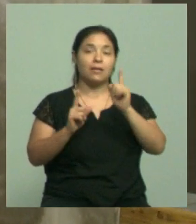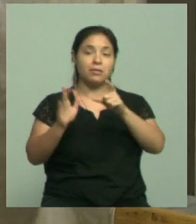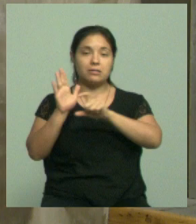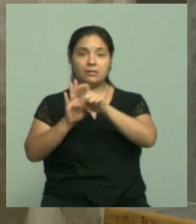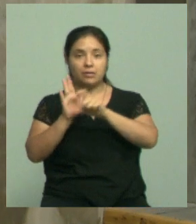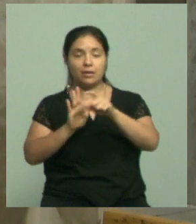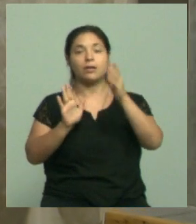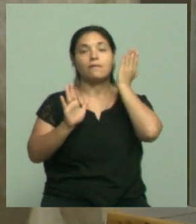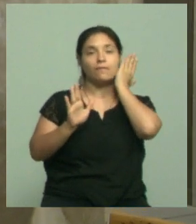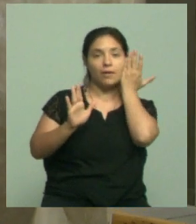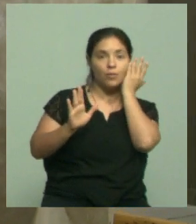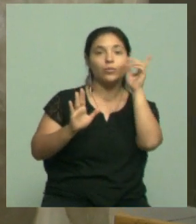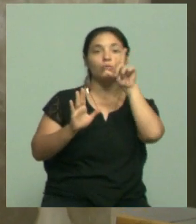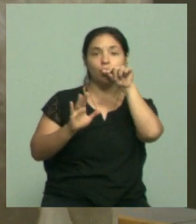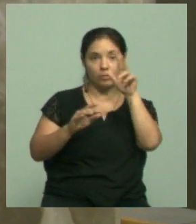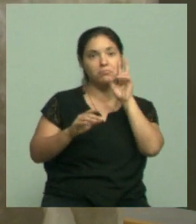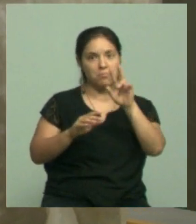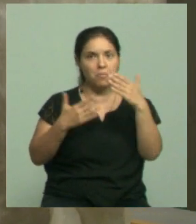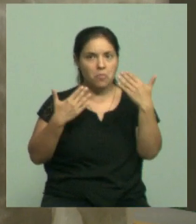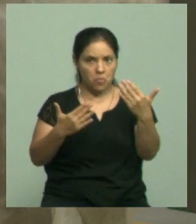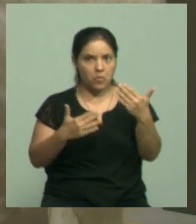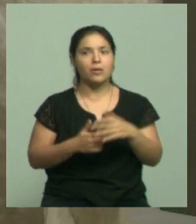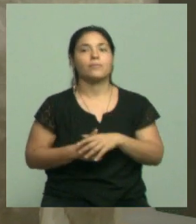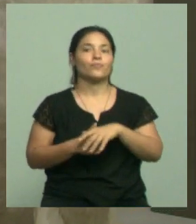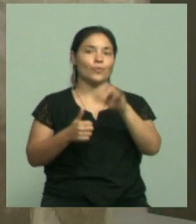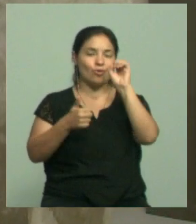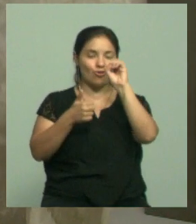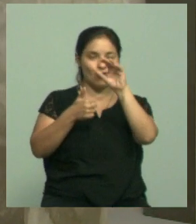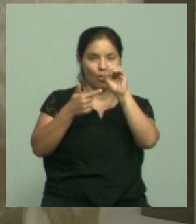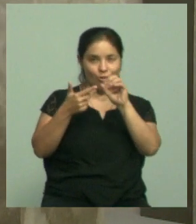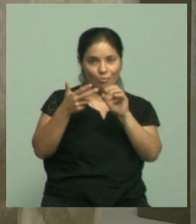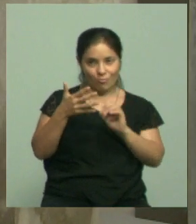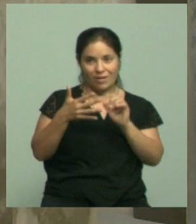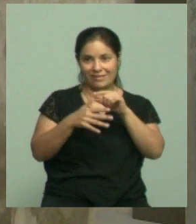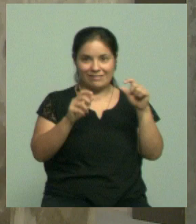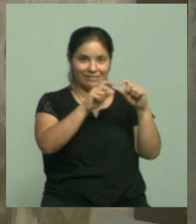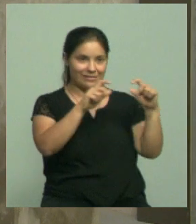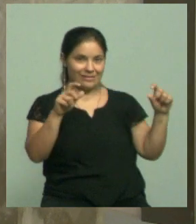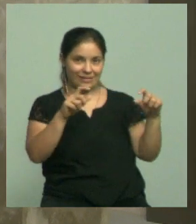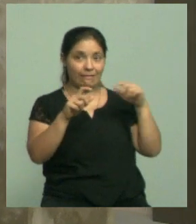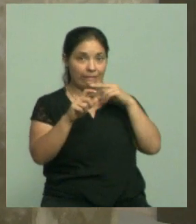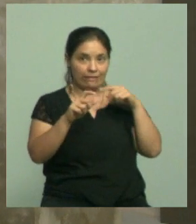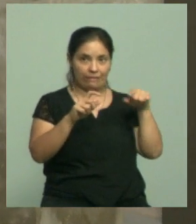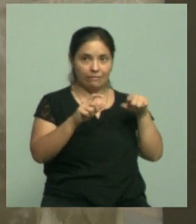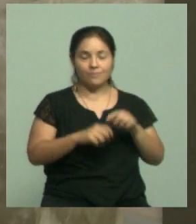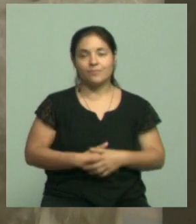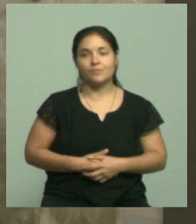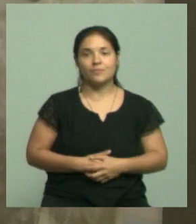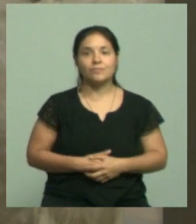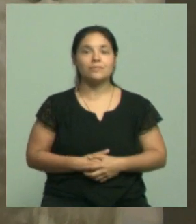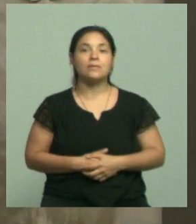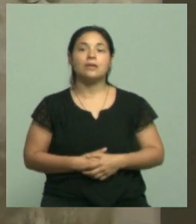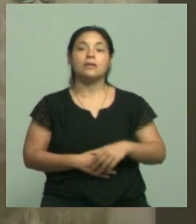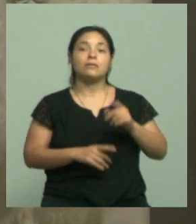e Instagram. Nos encuentran como Señal UTV, Señal U y Unidiversidad. Dijimos que nos íbamos a ocupar un poco, nosotros